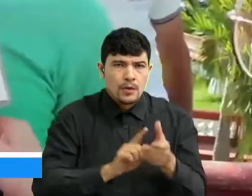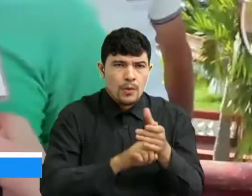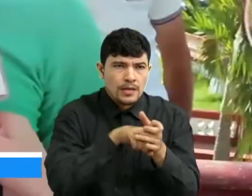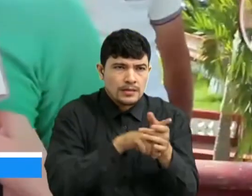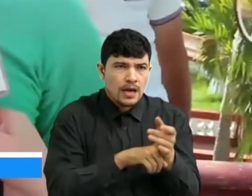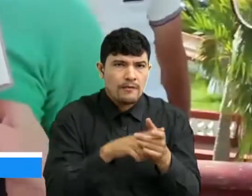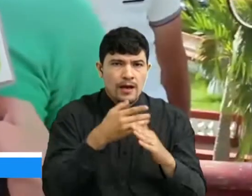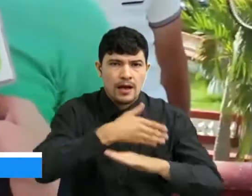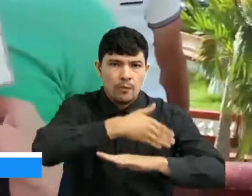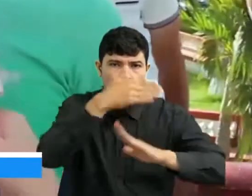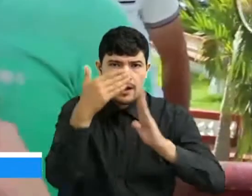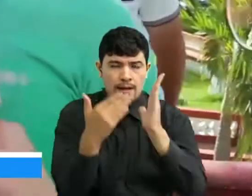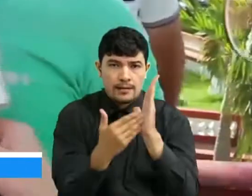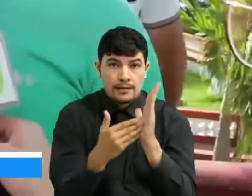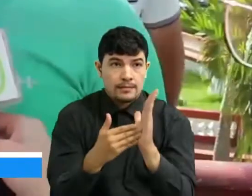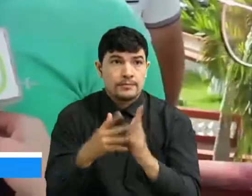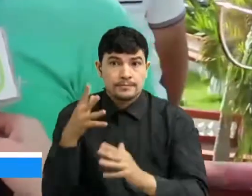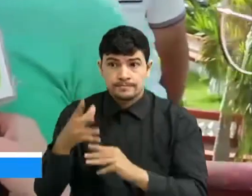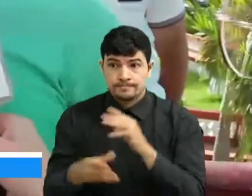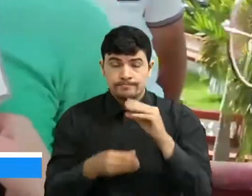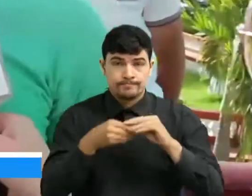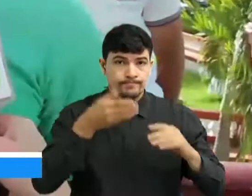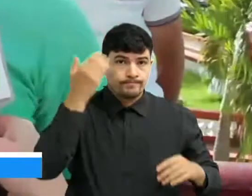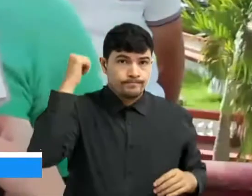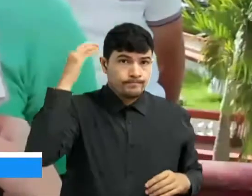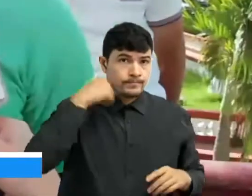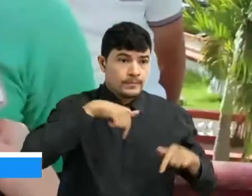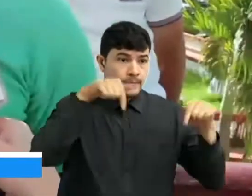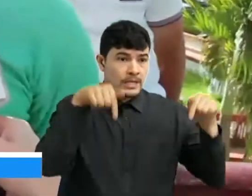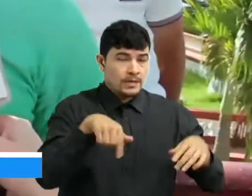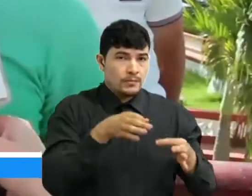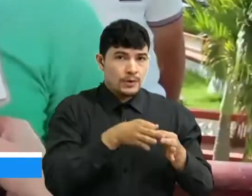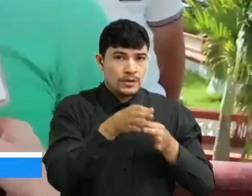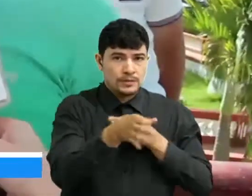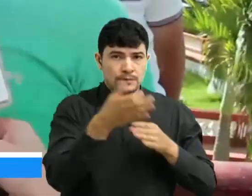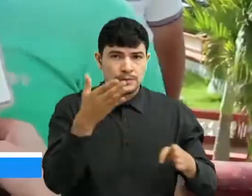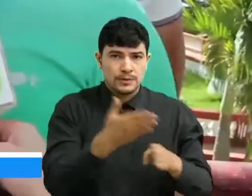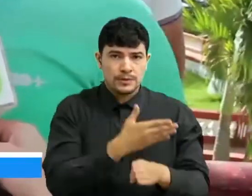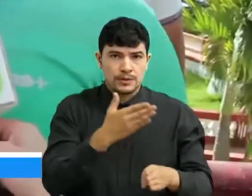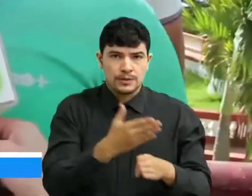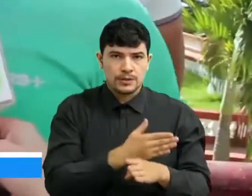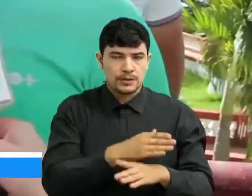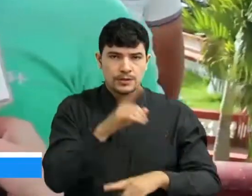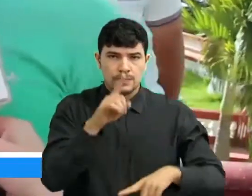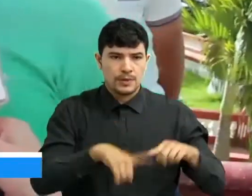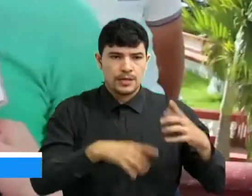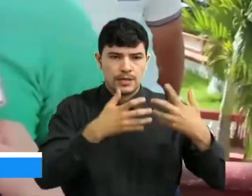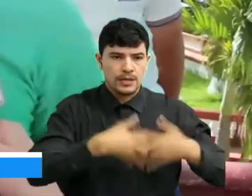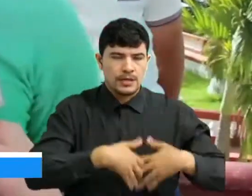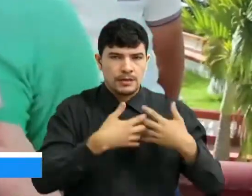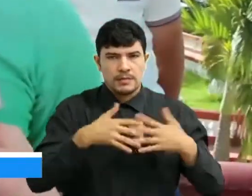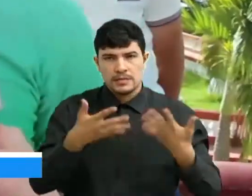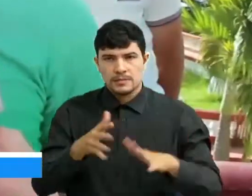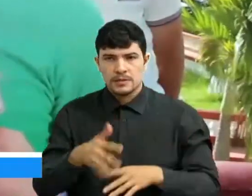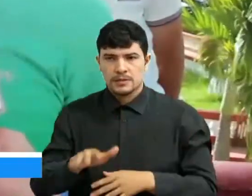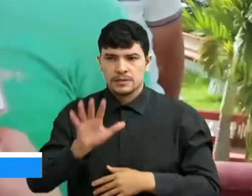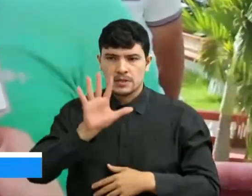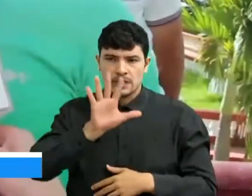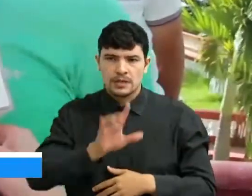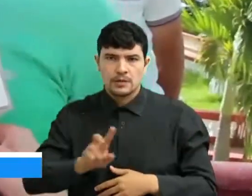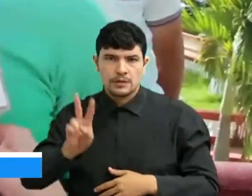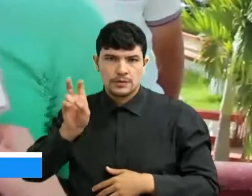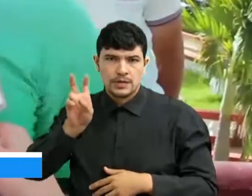aguacate. Y a nivel de municipio teníamos un problema y era que no producíamos. Producíamos entre 5 y 7 cargas por